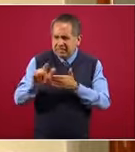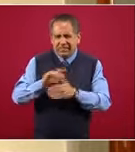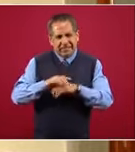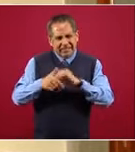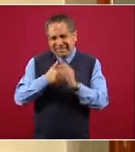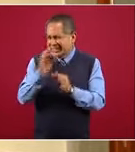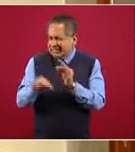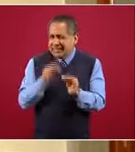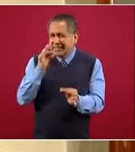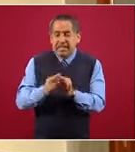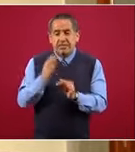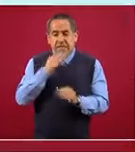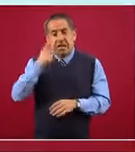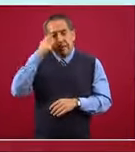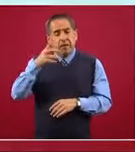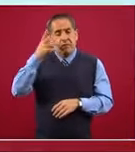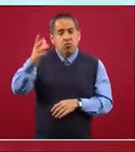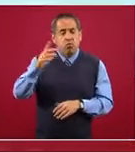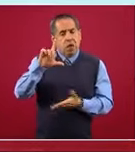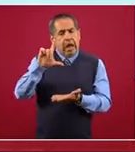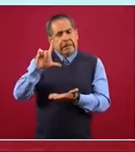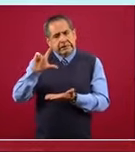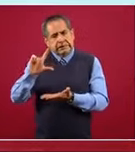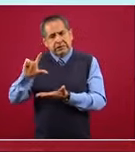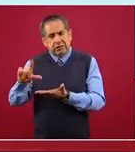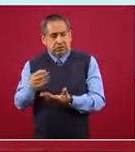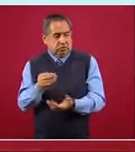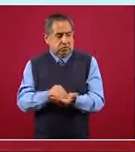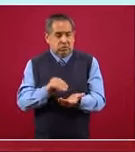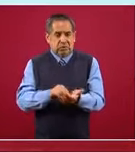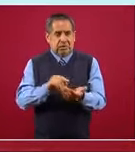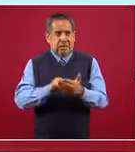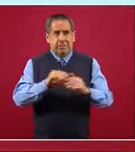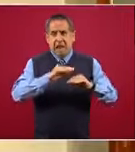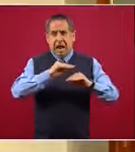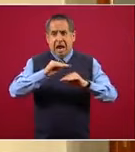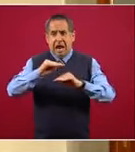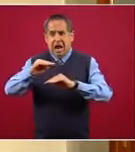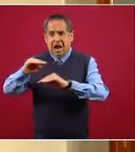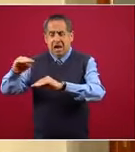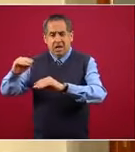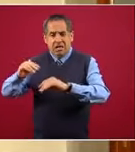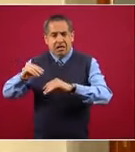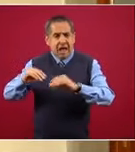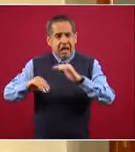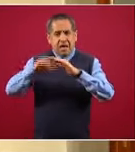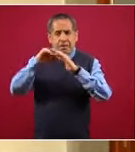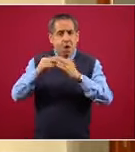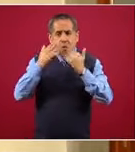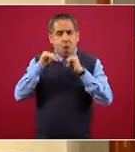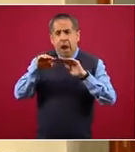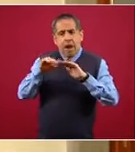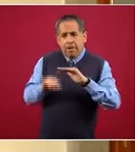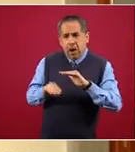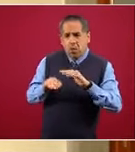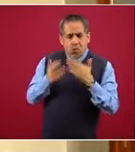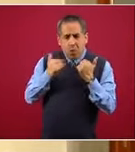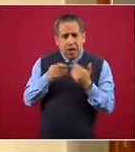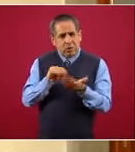autoridades para que estas tendencias que se han mantenido de alguna manera estables, pero arriba, o sea, no continúan con un